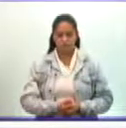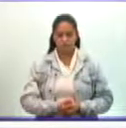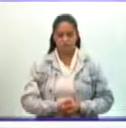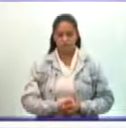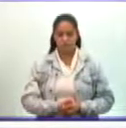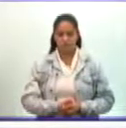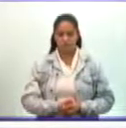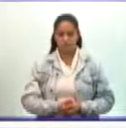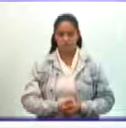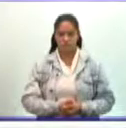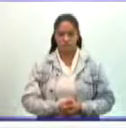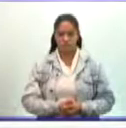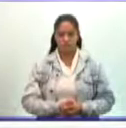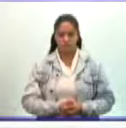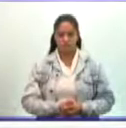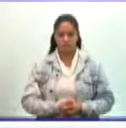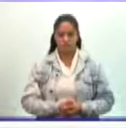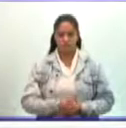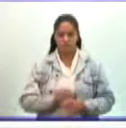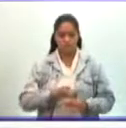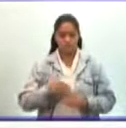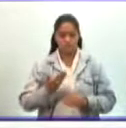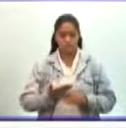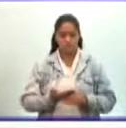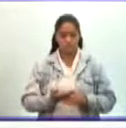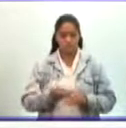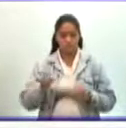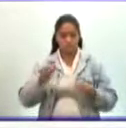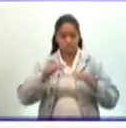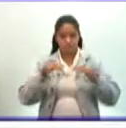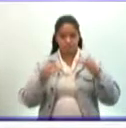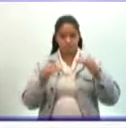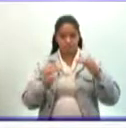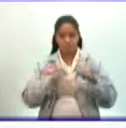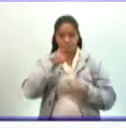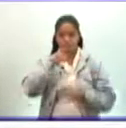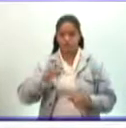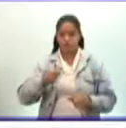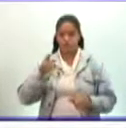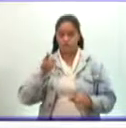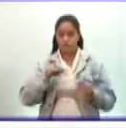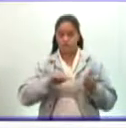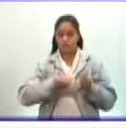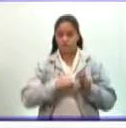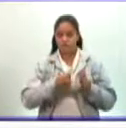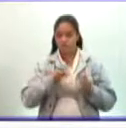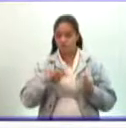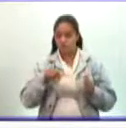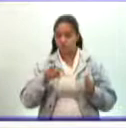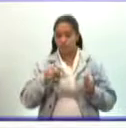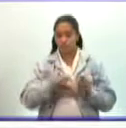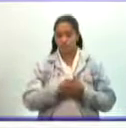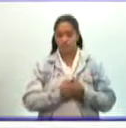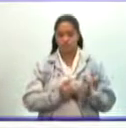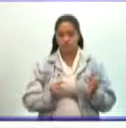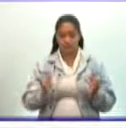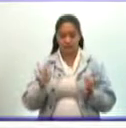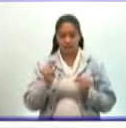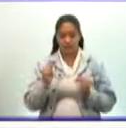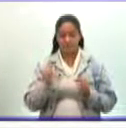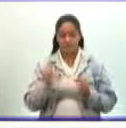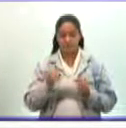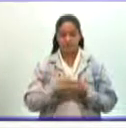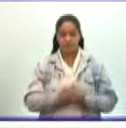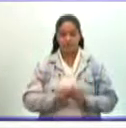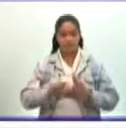Vamos entonces a efectuar el producto cruzado, o sea, la propiedad fundamental de las proporciones, que el